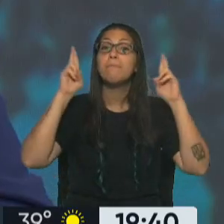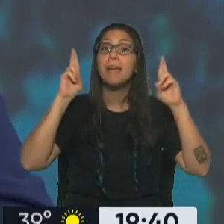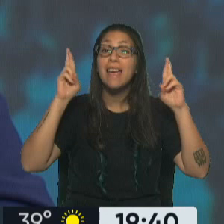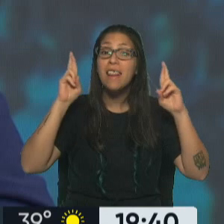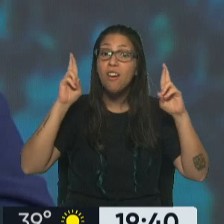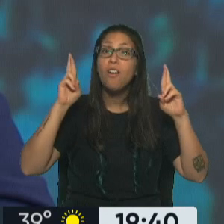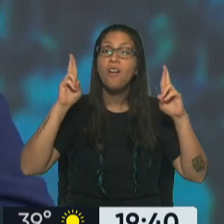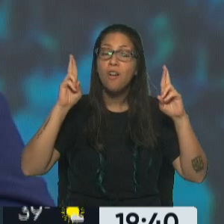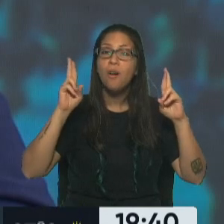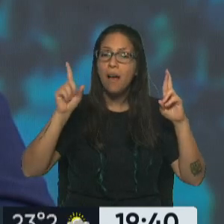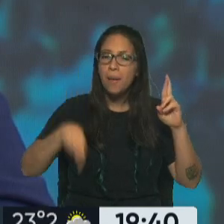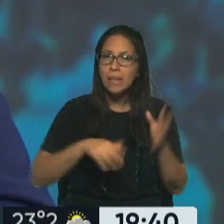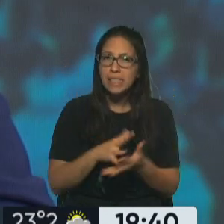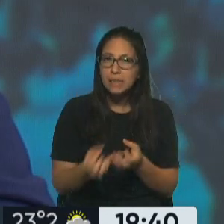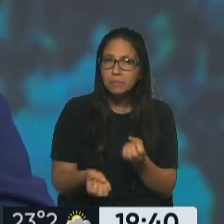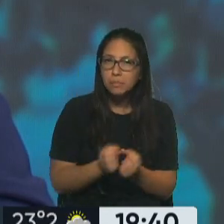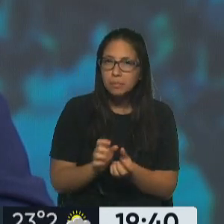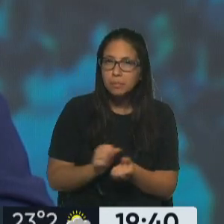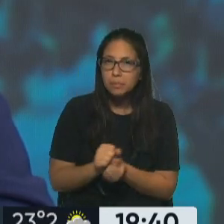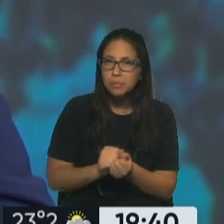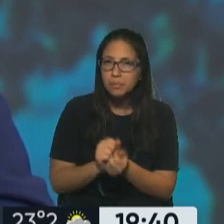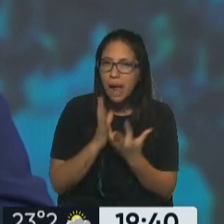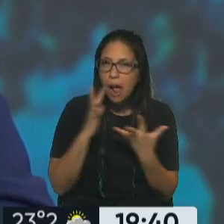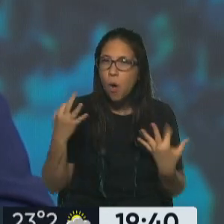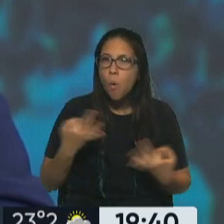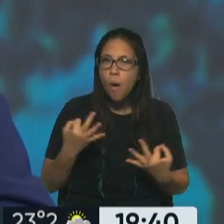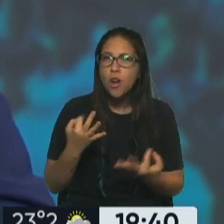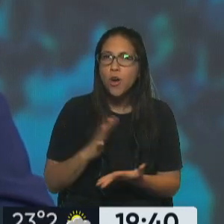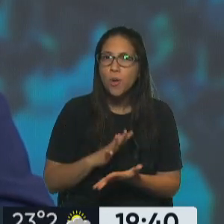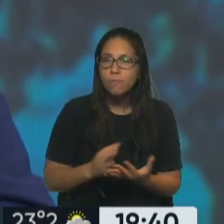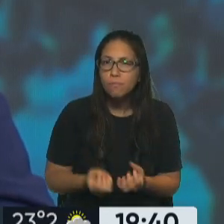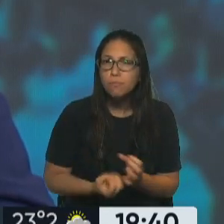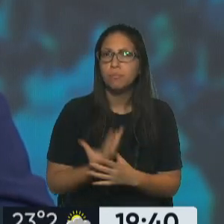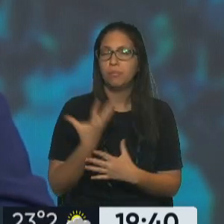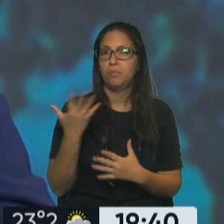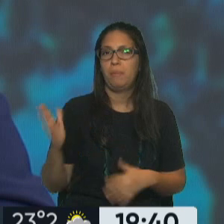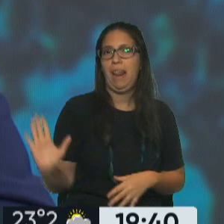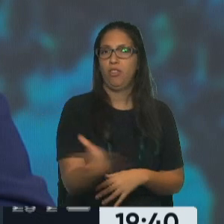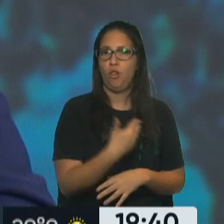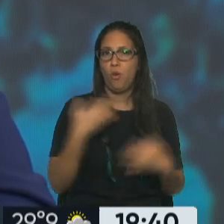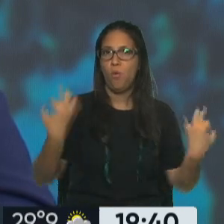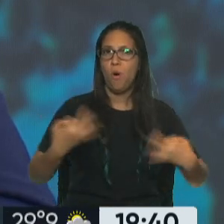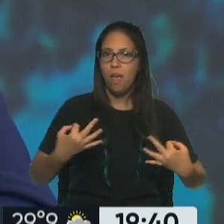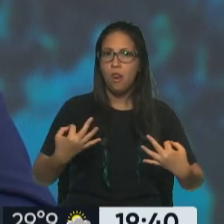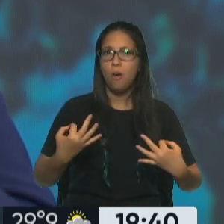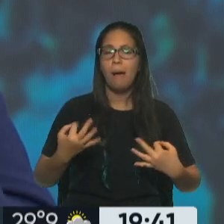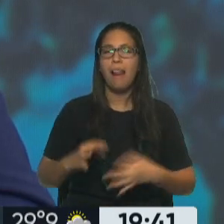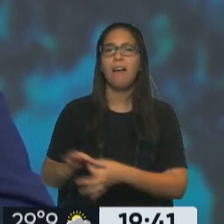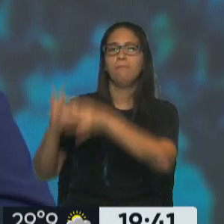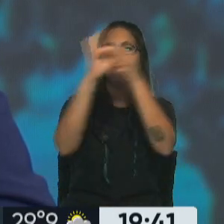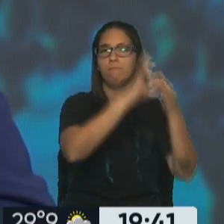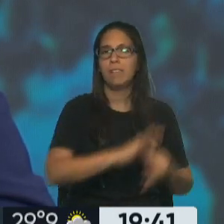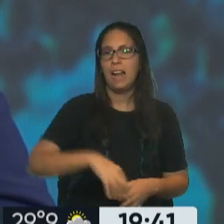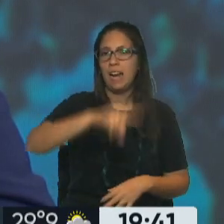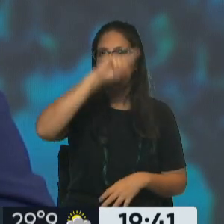adversarios gestando algo nuevo y algo bueno bueno algo bueno para todos y y una idea de unidad nacional